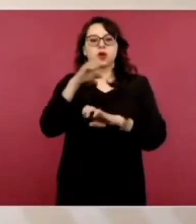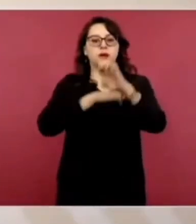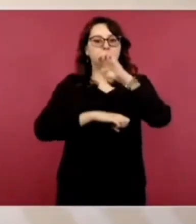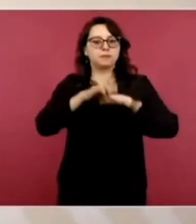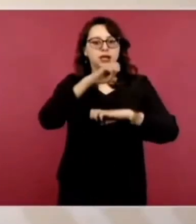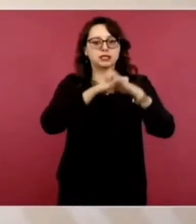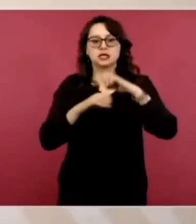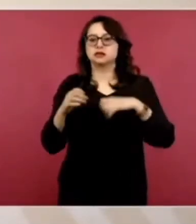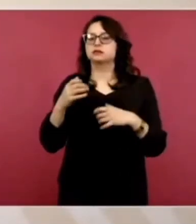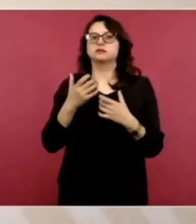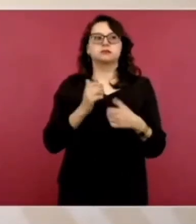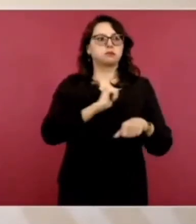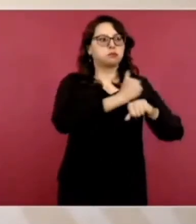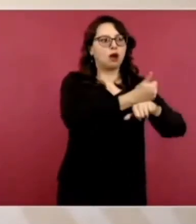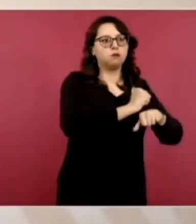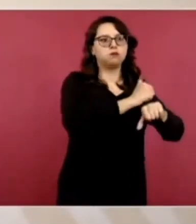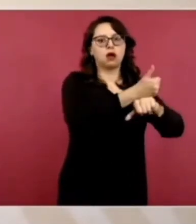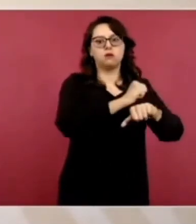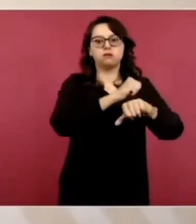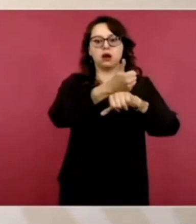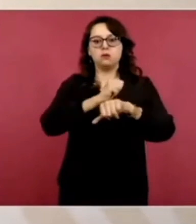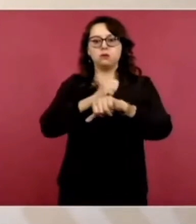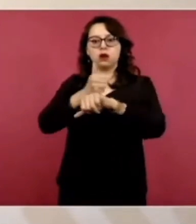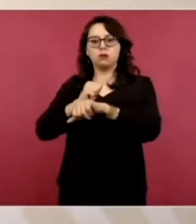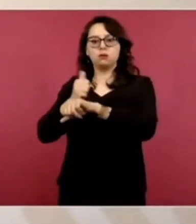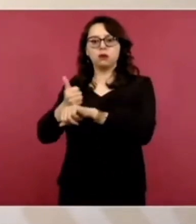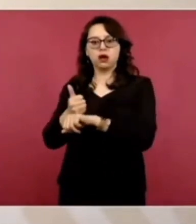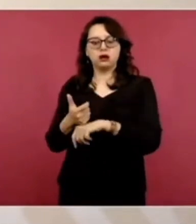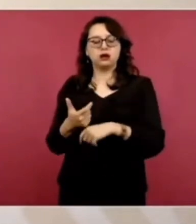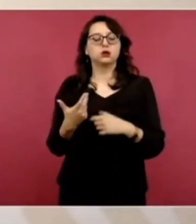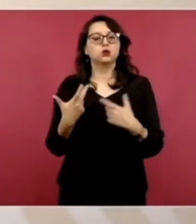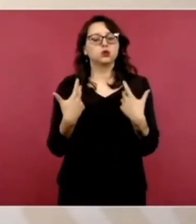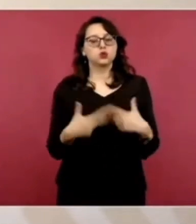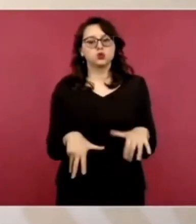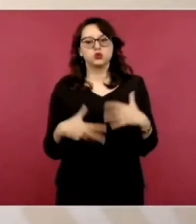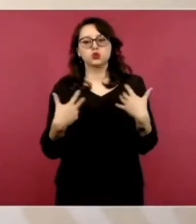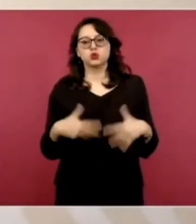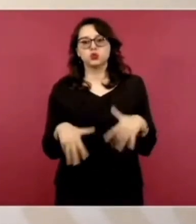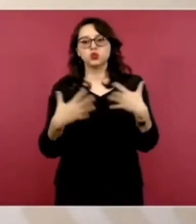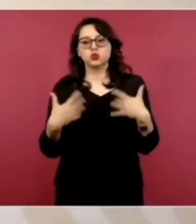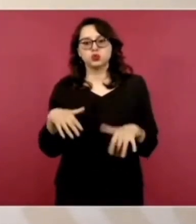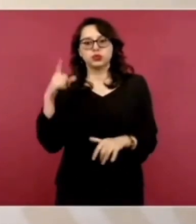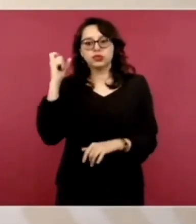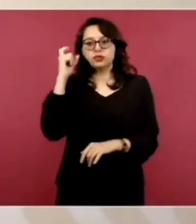a Nuevo León por la infraestructura que ya existe,